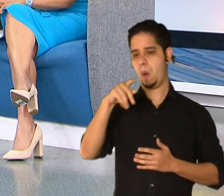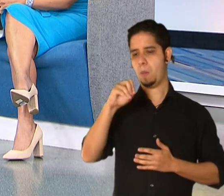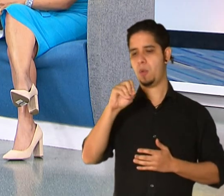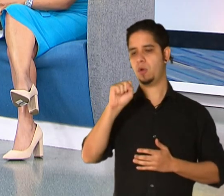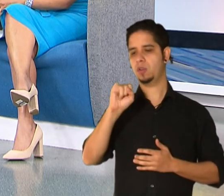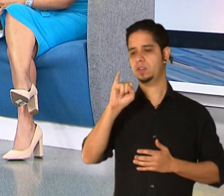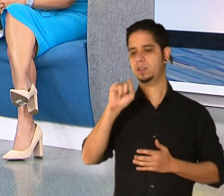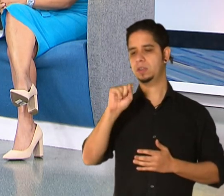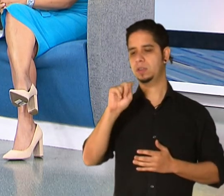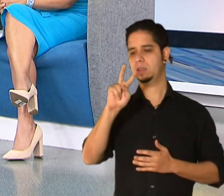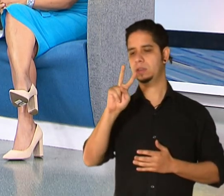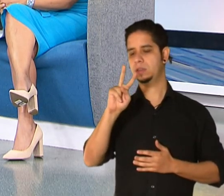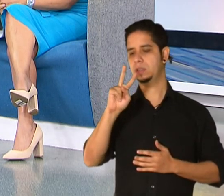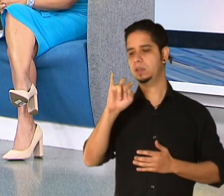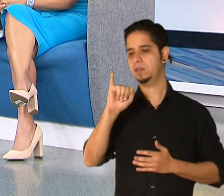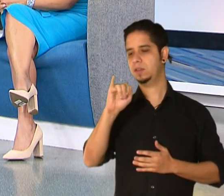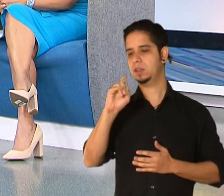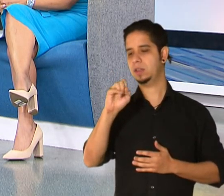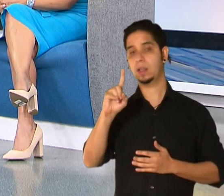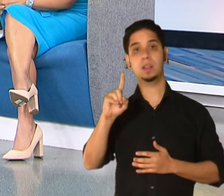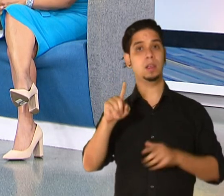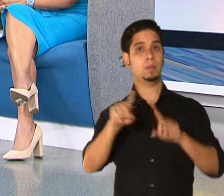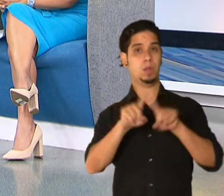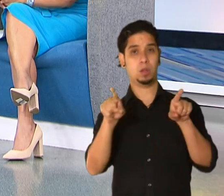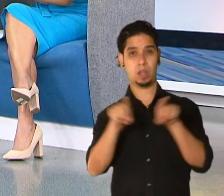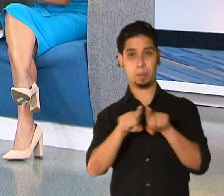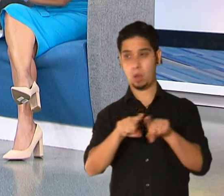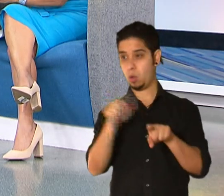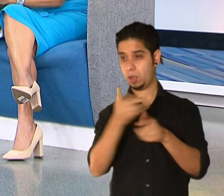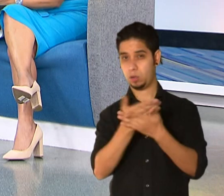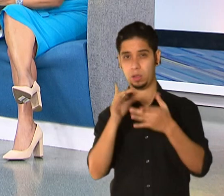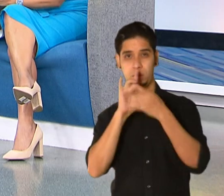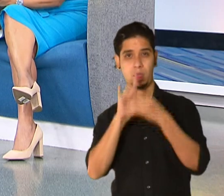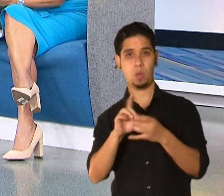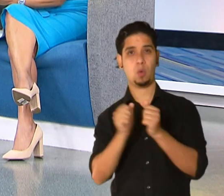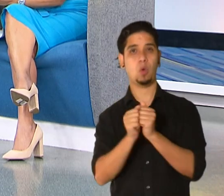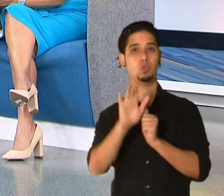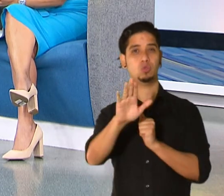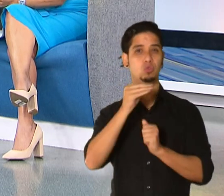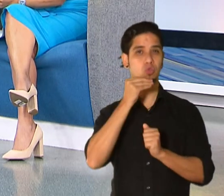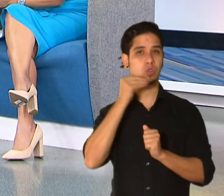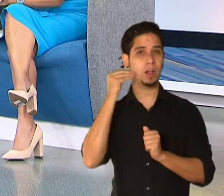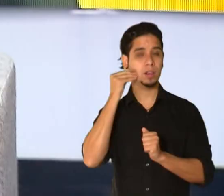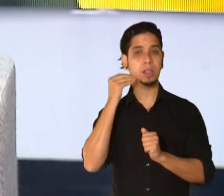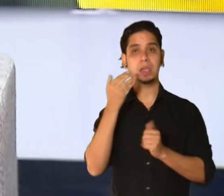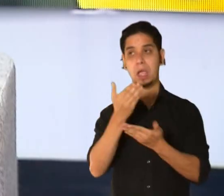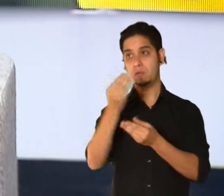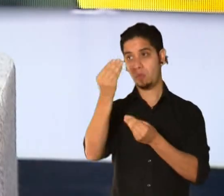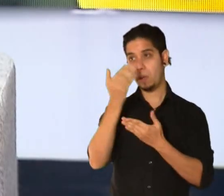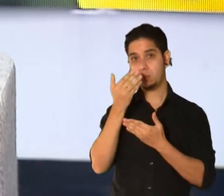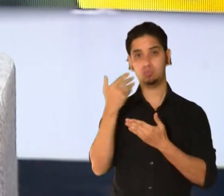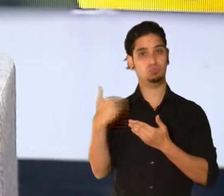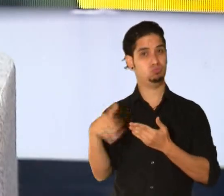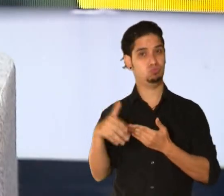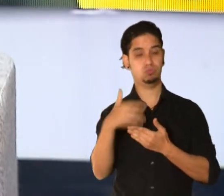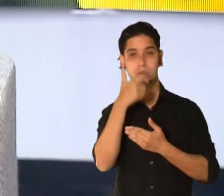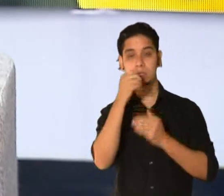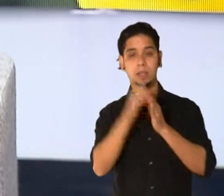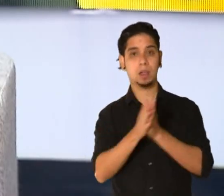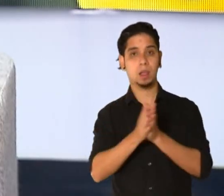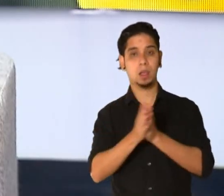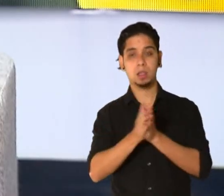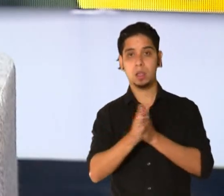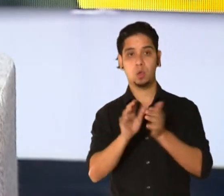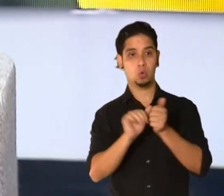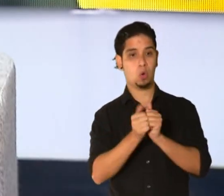pero también otros aspectos importantes de la vivienda, ¿no? Y hay unos resultados muy interesantes sobre cómo están las